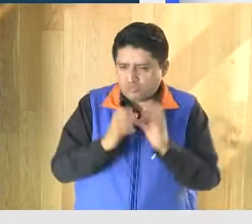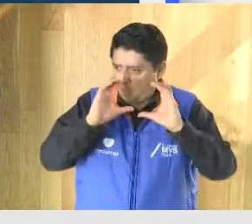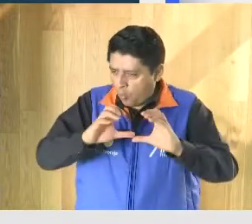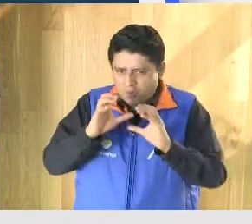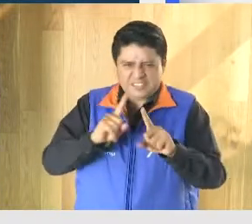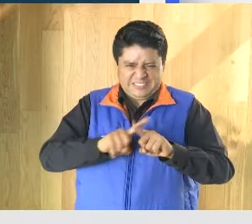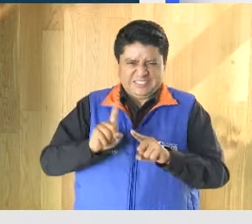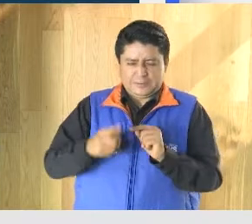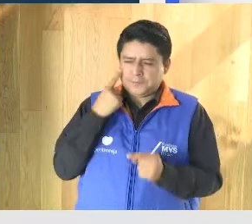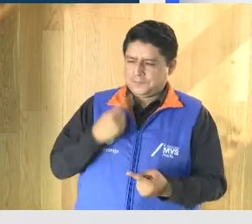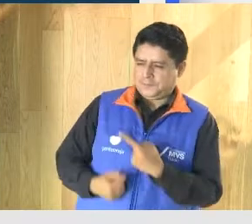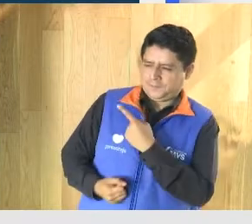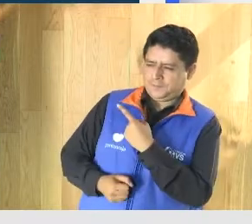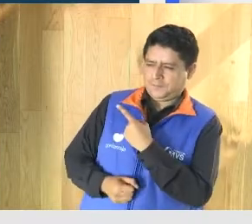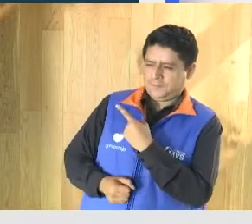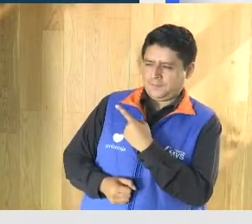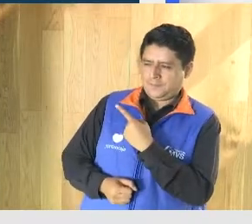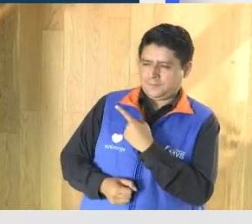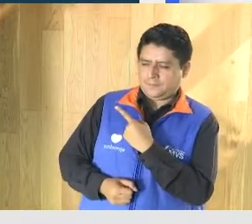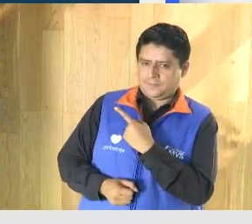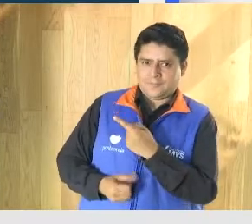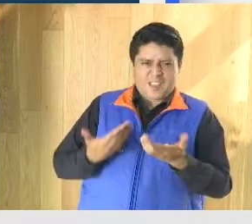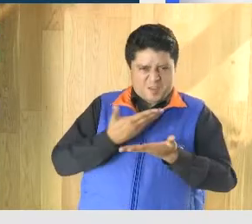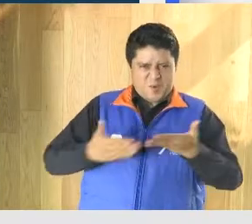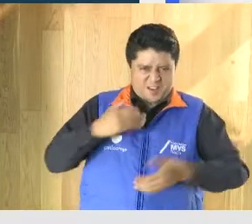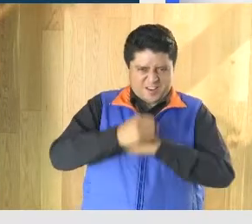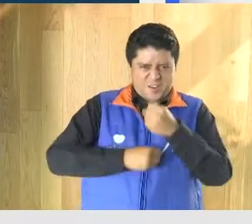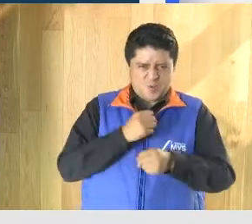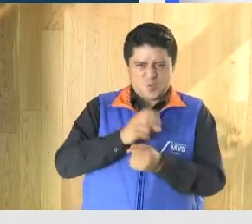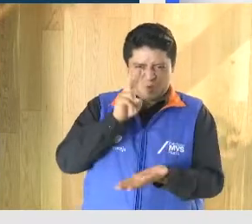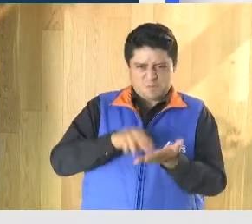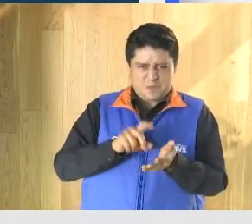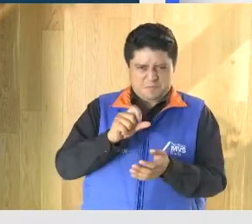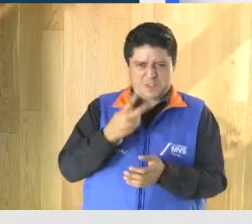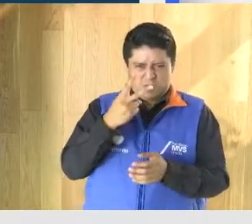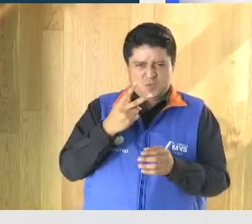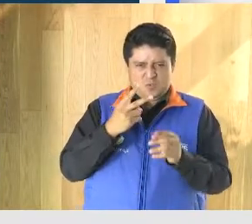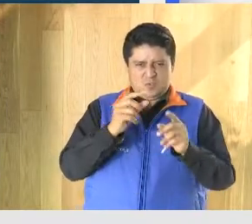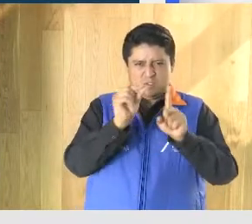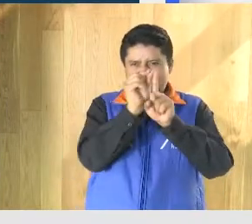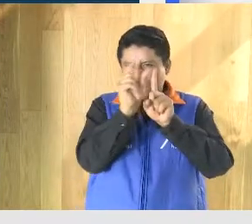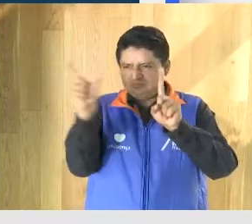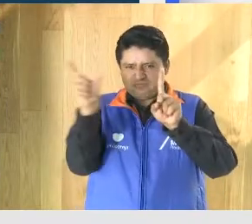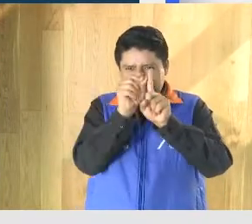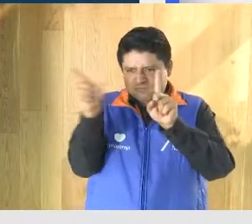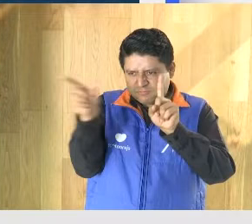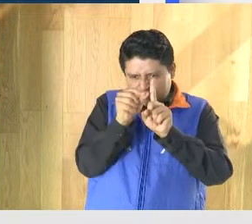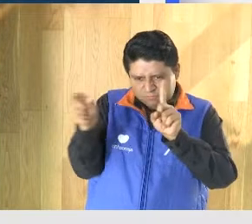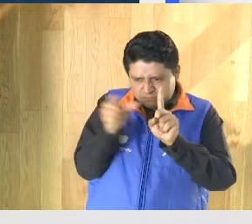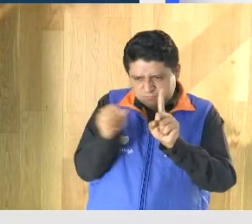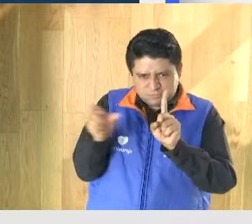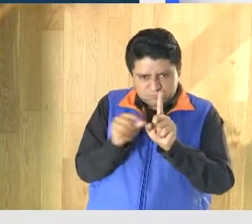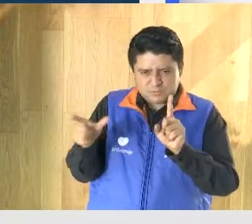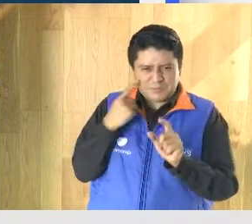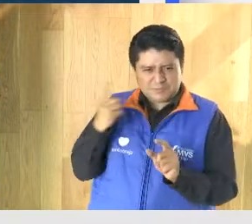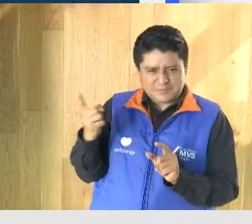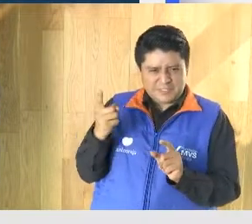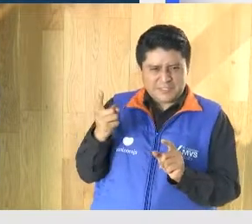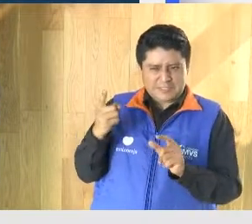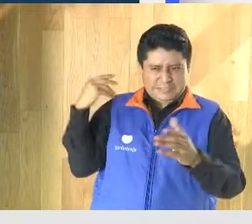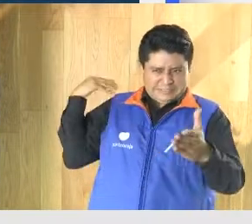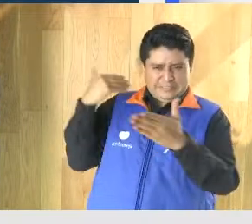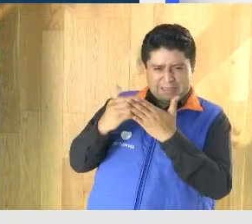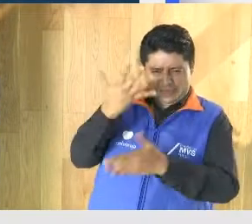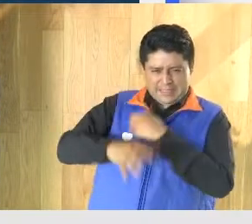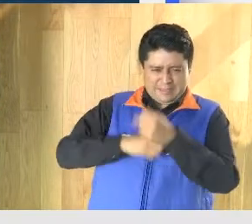gráfico de MSCI de este año, de 2022, y fijaros que en 10 años se ha pasado de 49